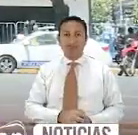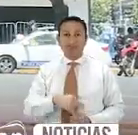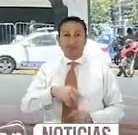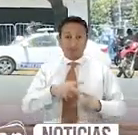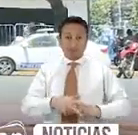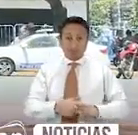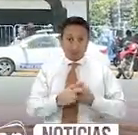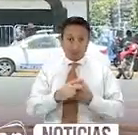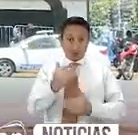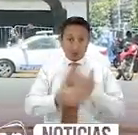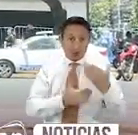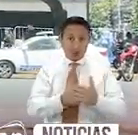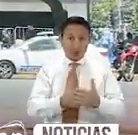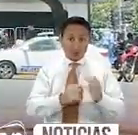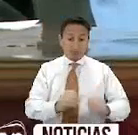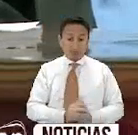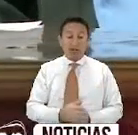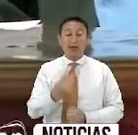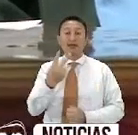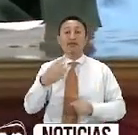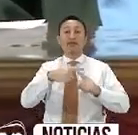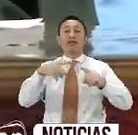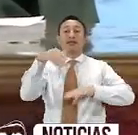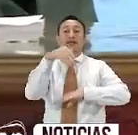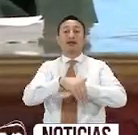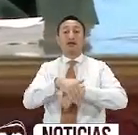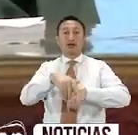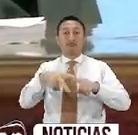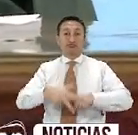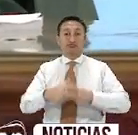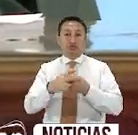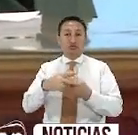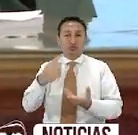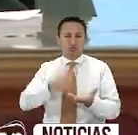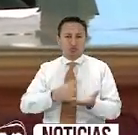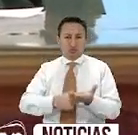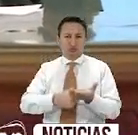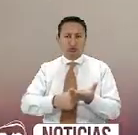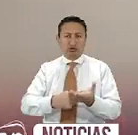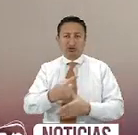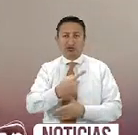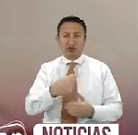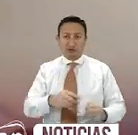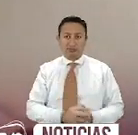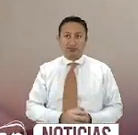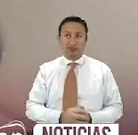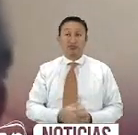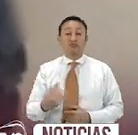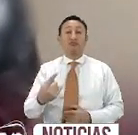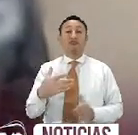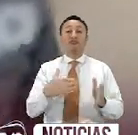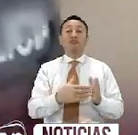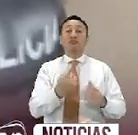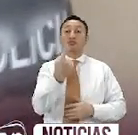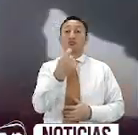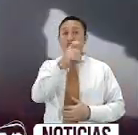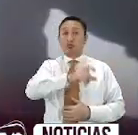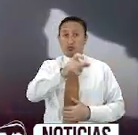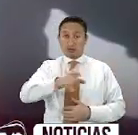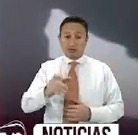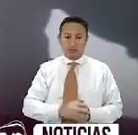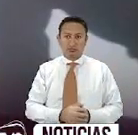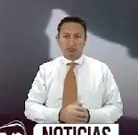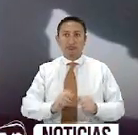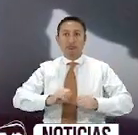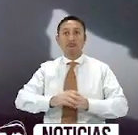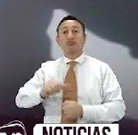el proceso legal. A las 2:30 de la tarde se instaló la audiencia de formulación de cargos de este caso, no solo en contra de 11 agentes de tránsito, sino